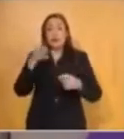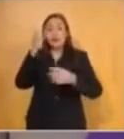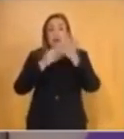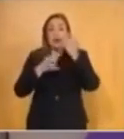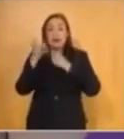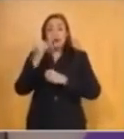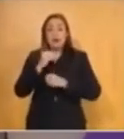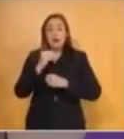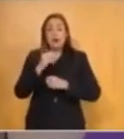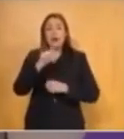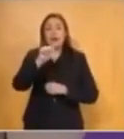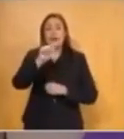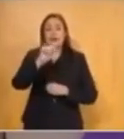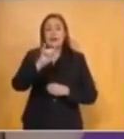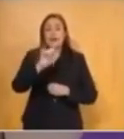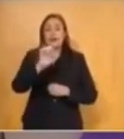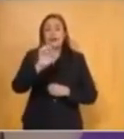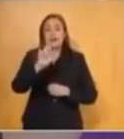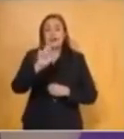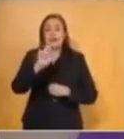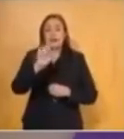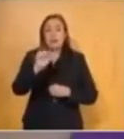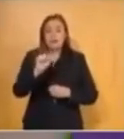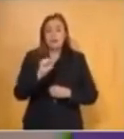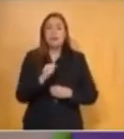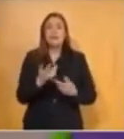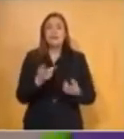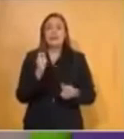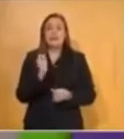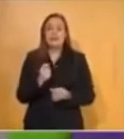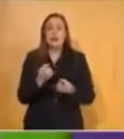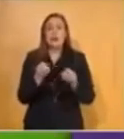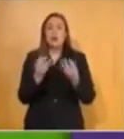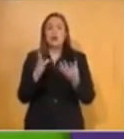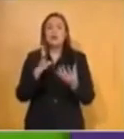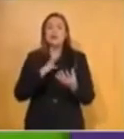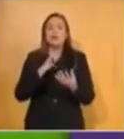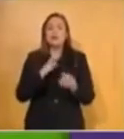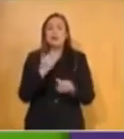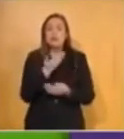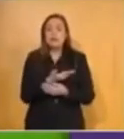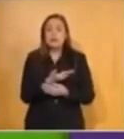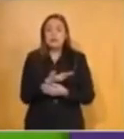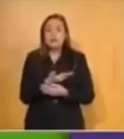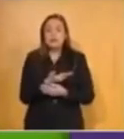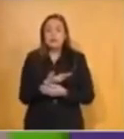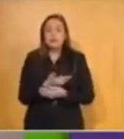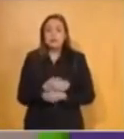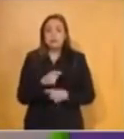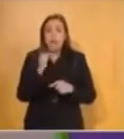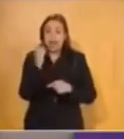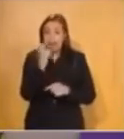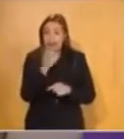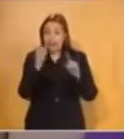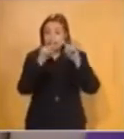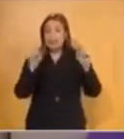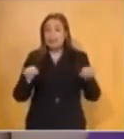The tier or the level. Okay, how many tiers or levels do you see in this comic